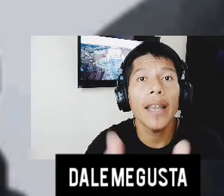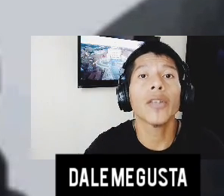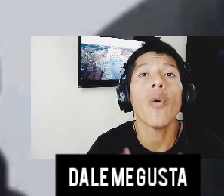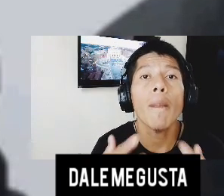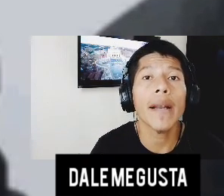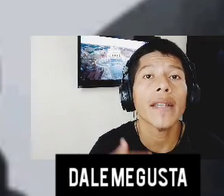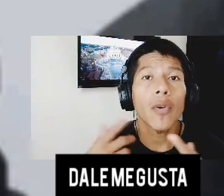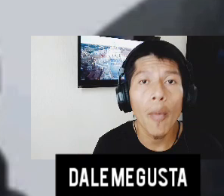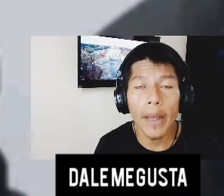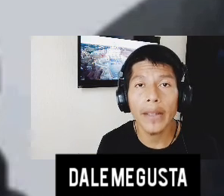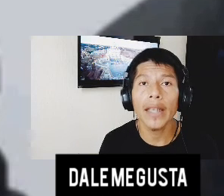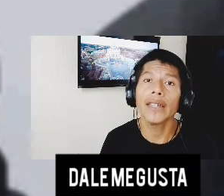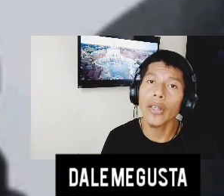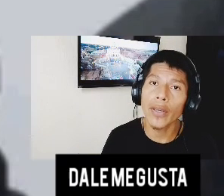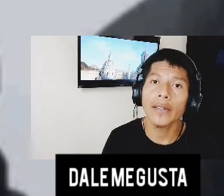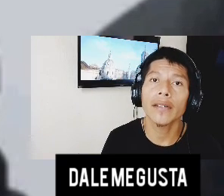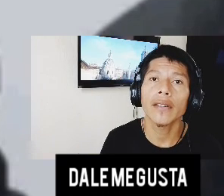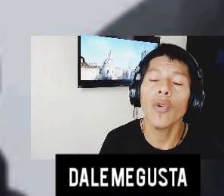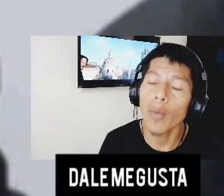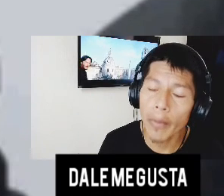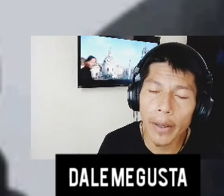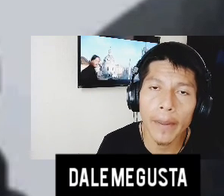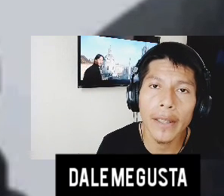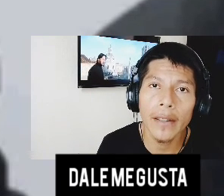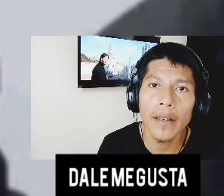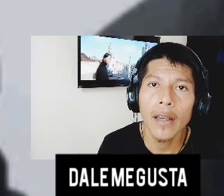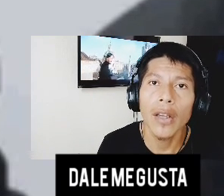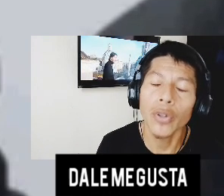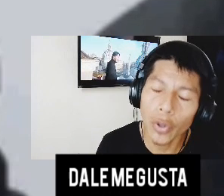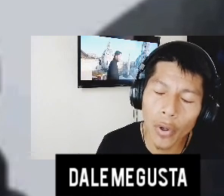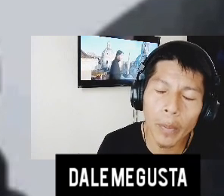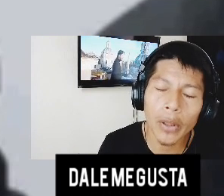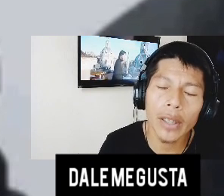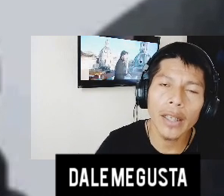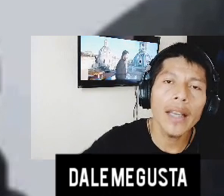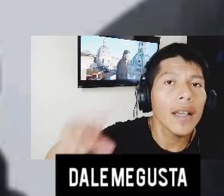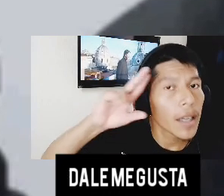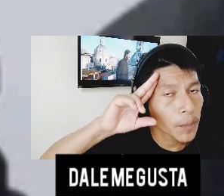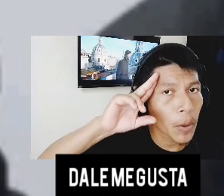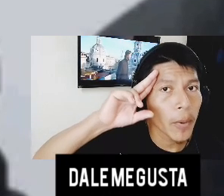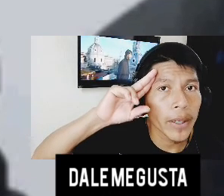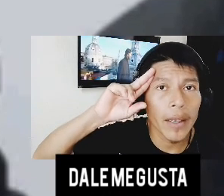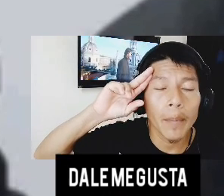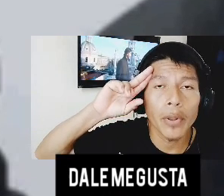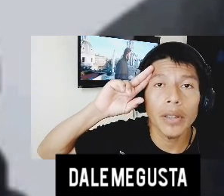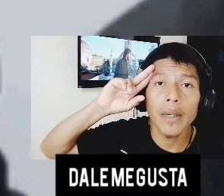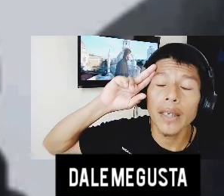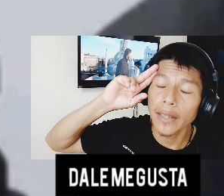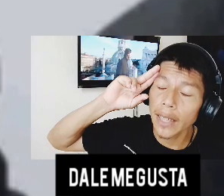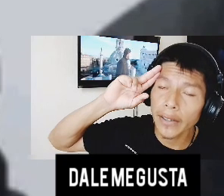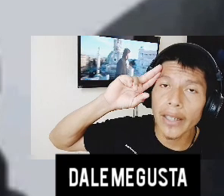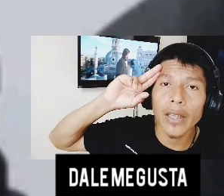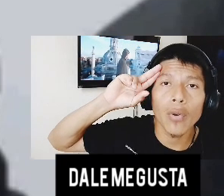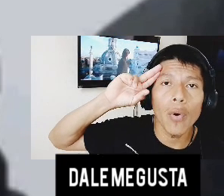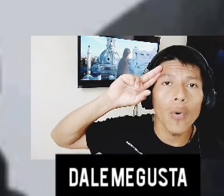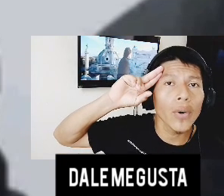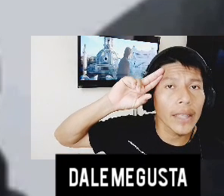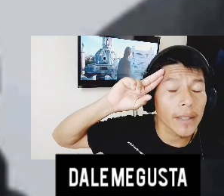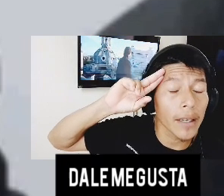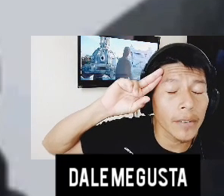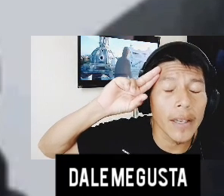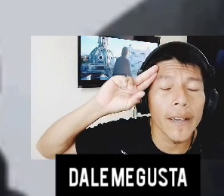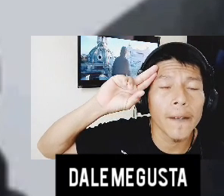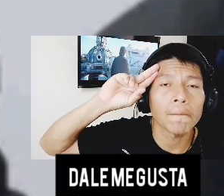canal, denle like, compartan, comenten. Y señores, lo vuelvo a repetir. Yo soy Opinión General. Espero me vean en la próxima. Que sigan teniendo